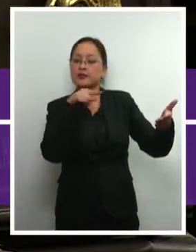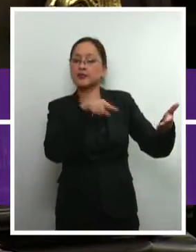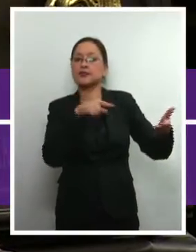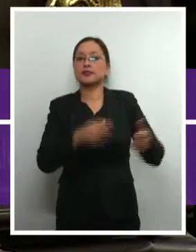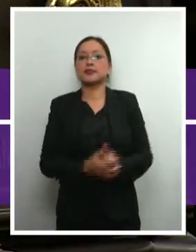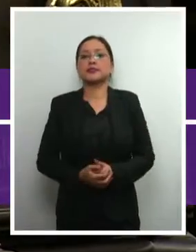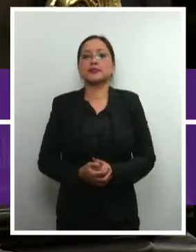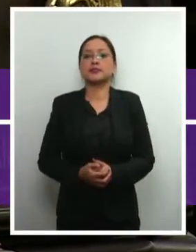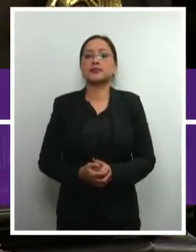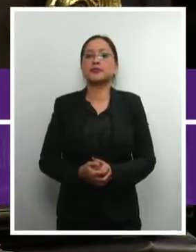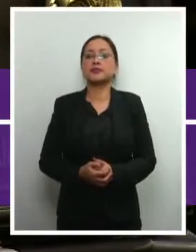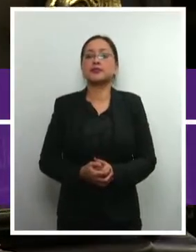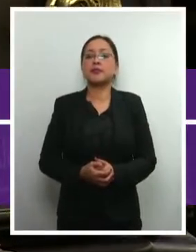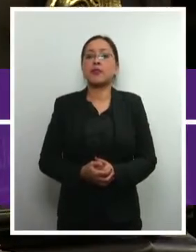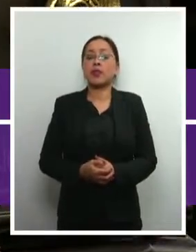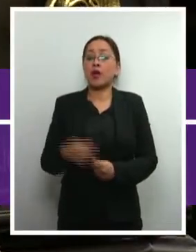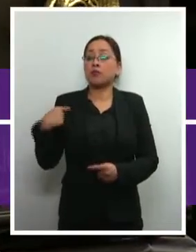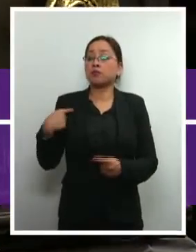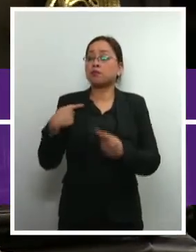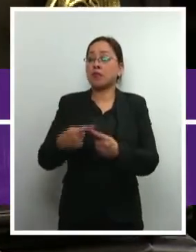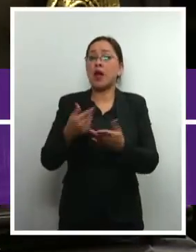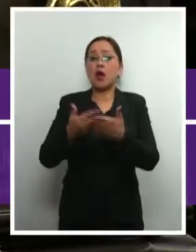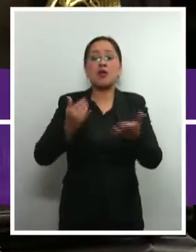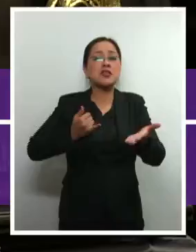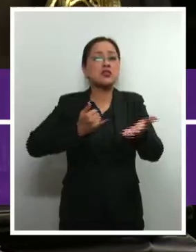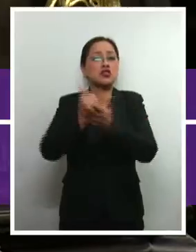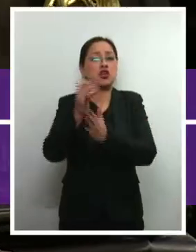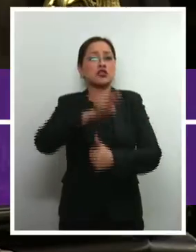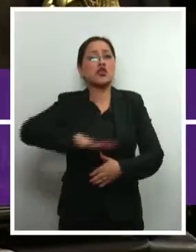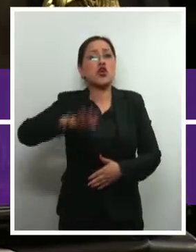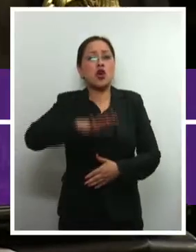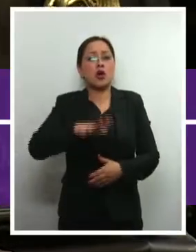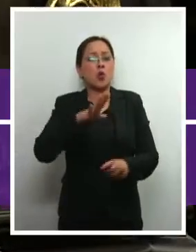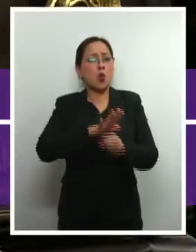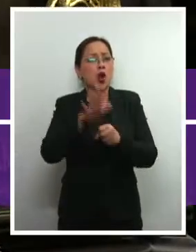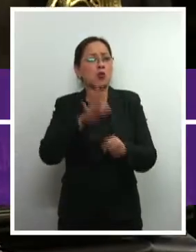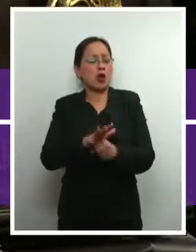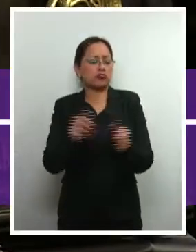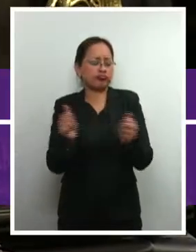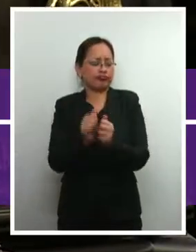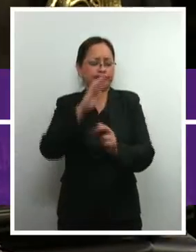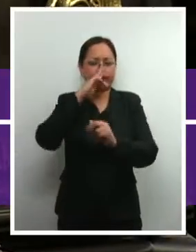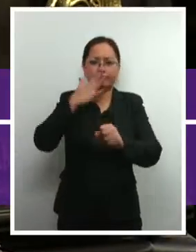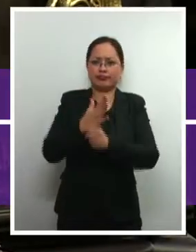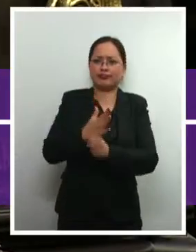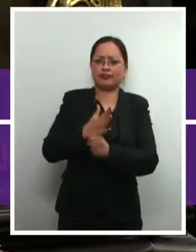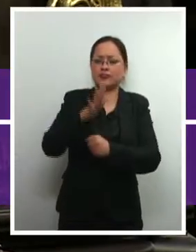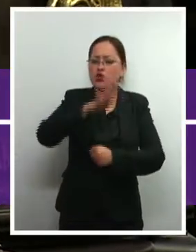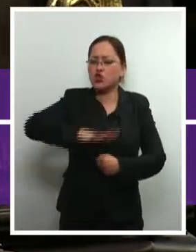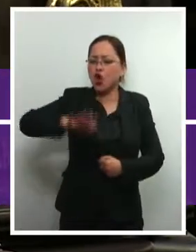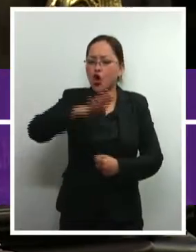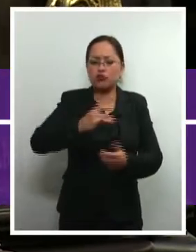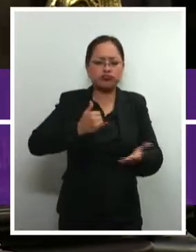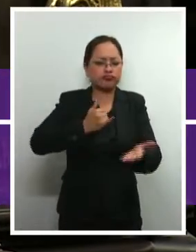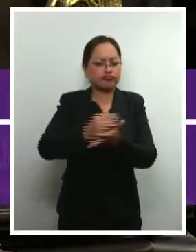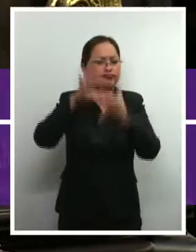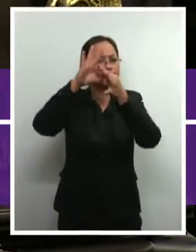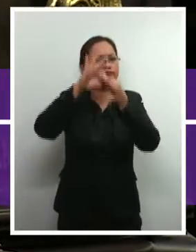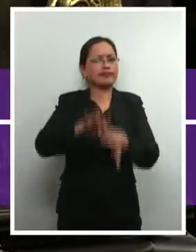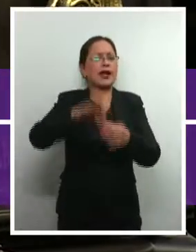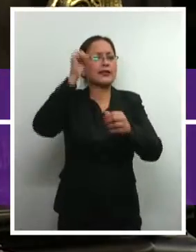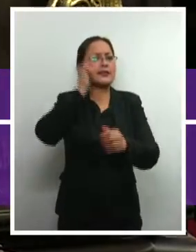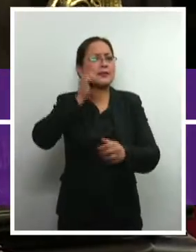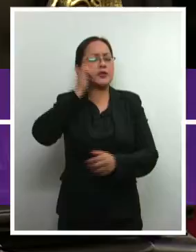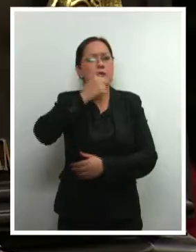las decisiones que hemos venido tomando han sido con plena responsabilidad, apegadas